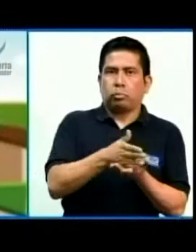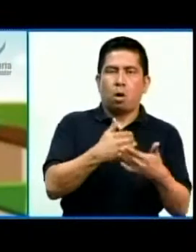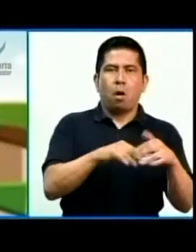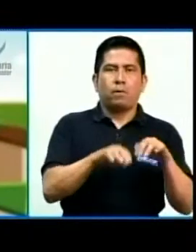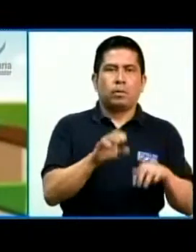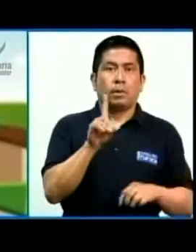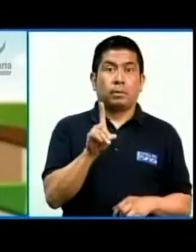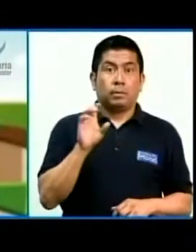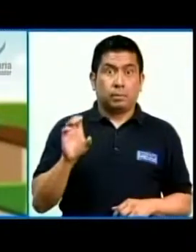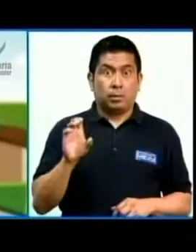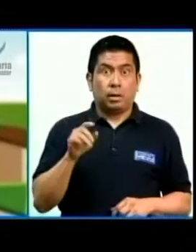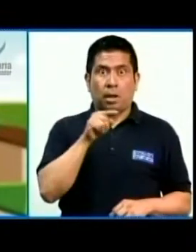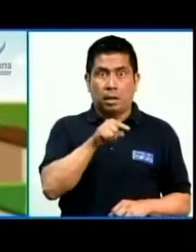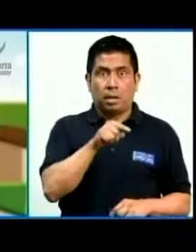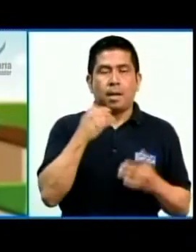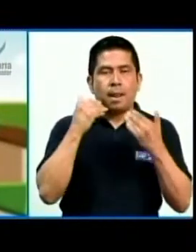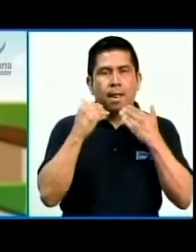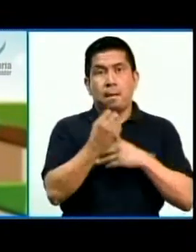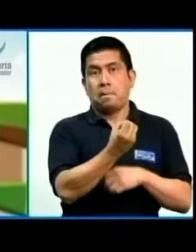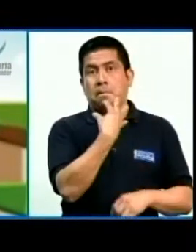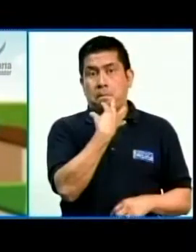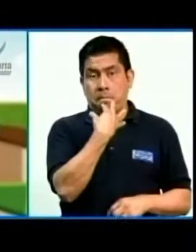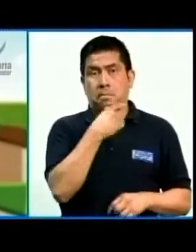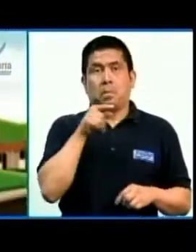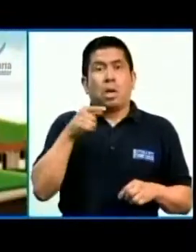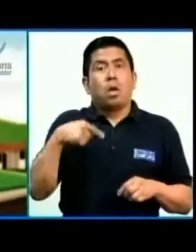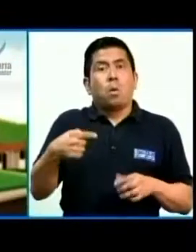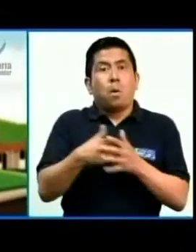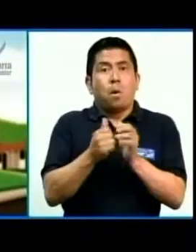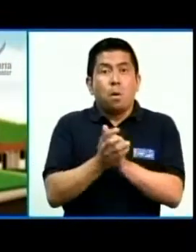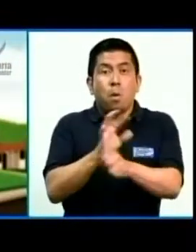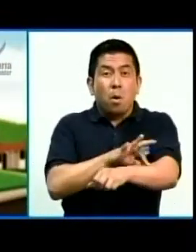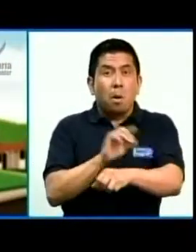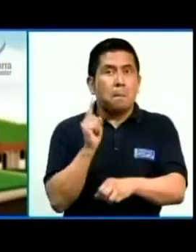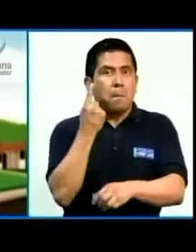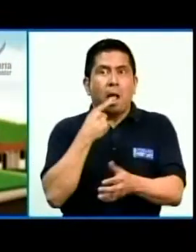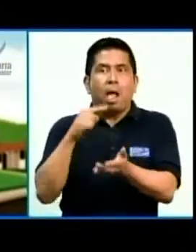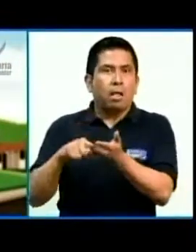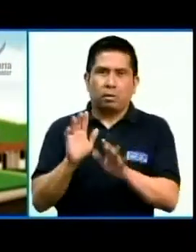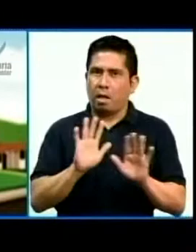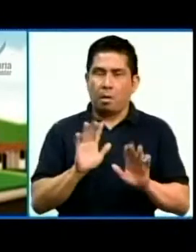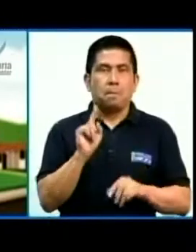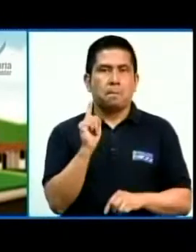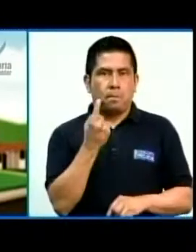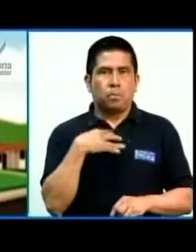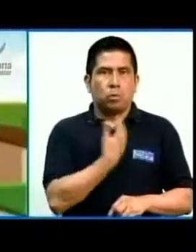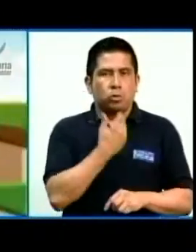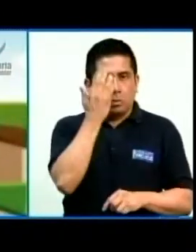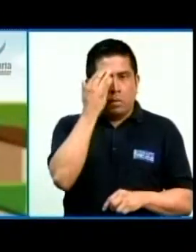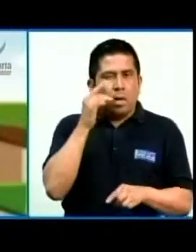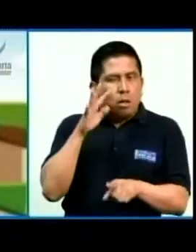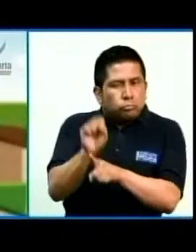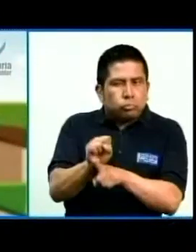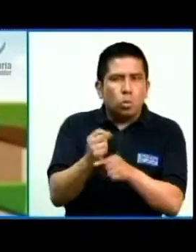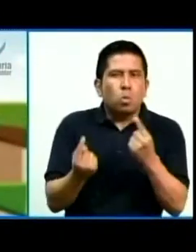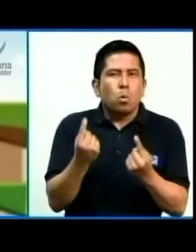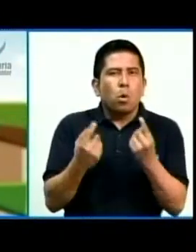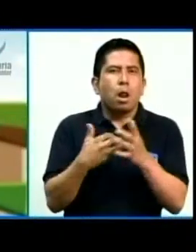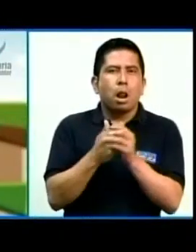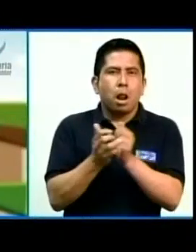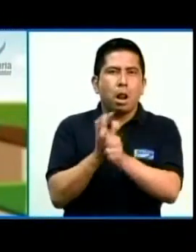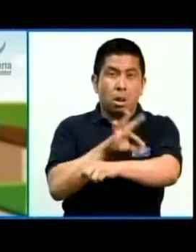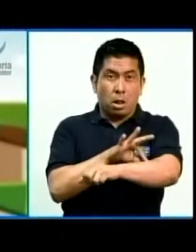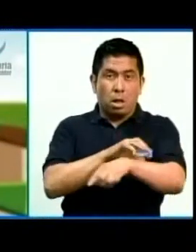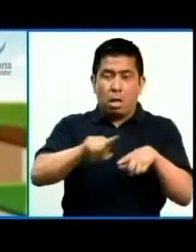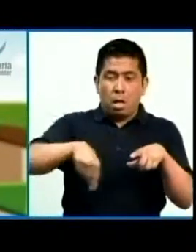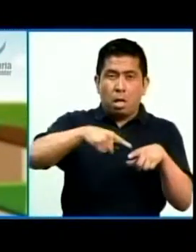acudí a la Defensoría del Consumidor. Ahí me explicaron que en estos casos, antes de poner el reclamo, debemos identificar qué es lo que